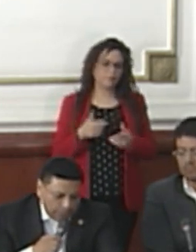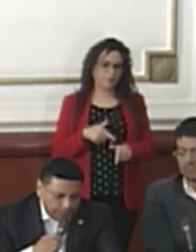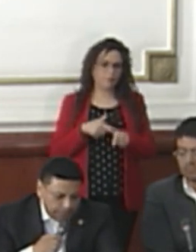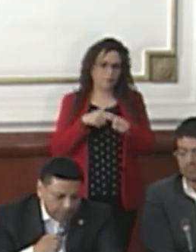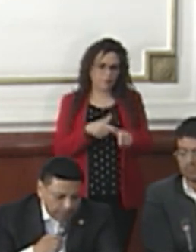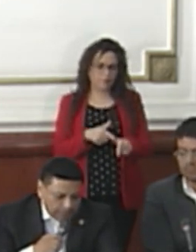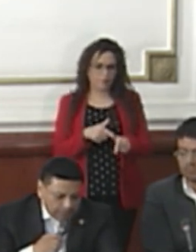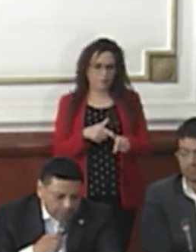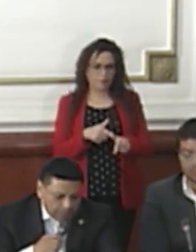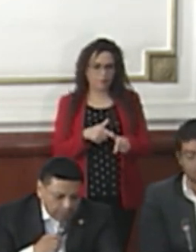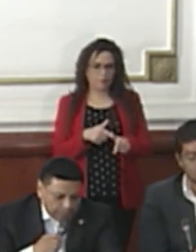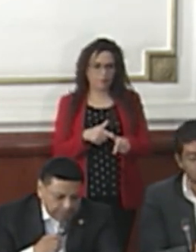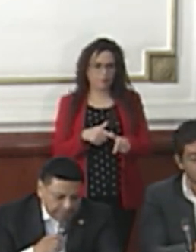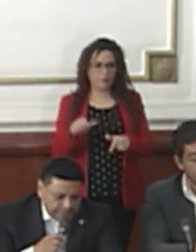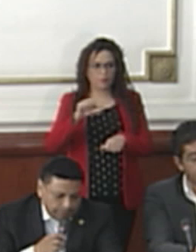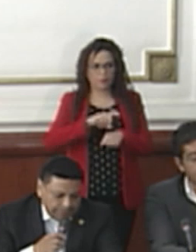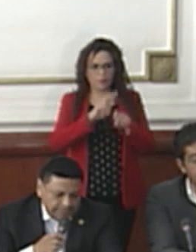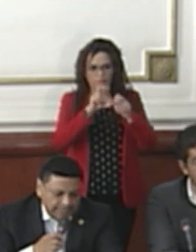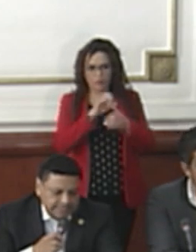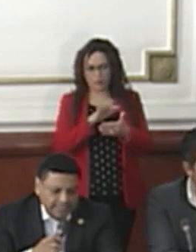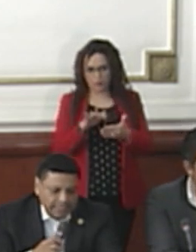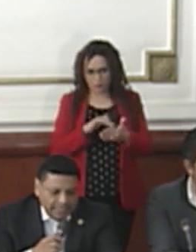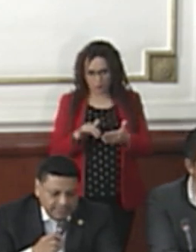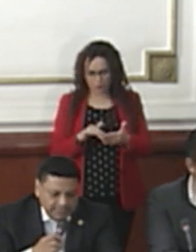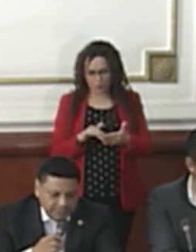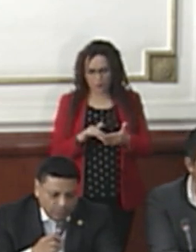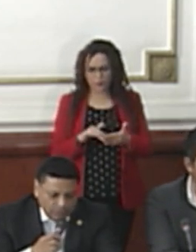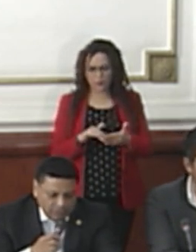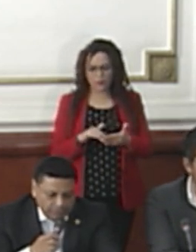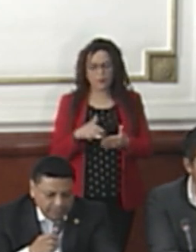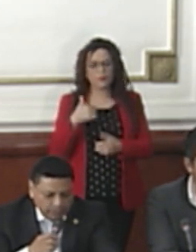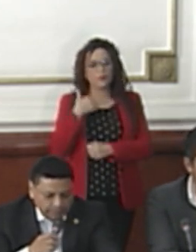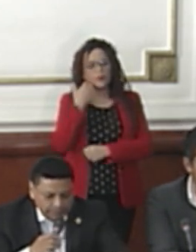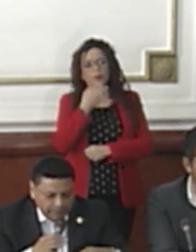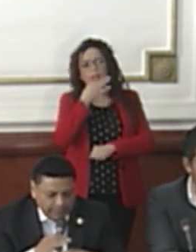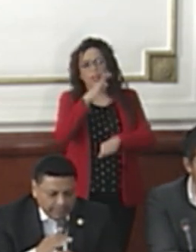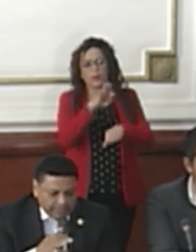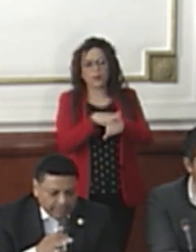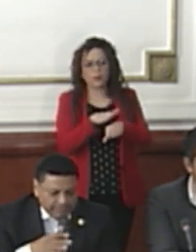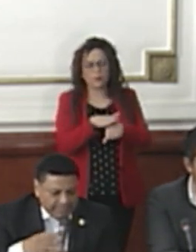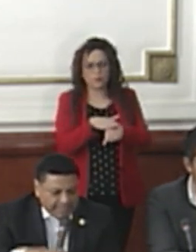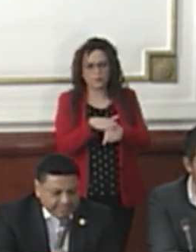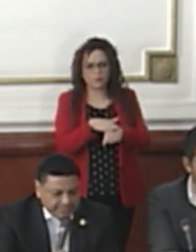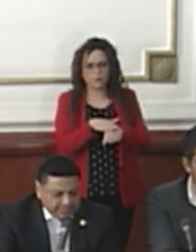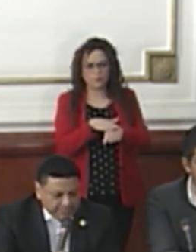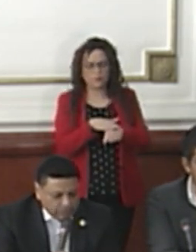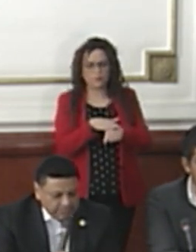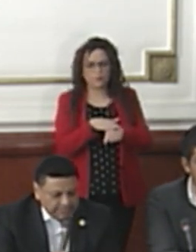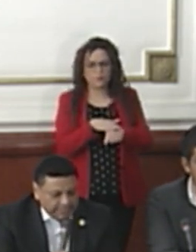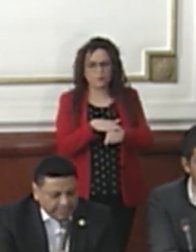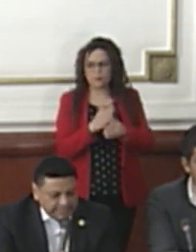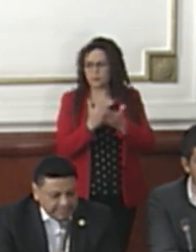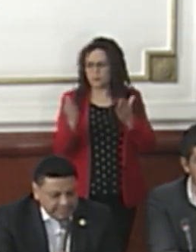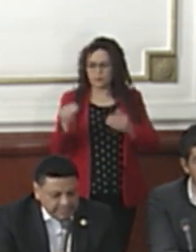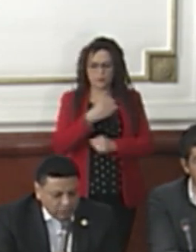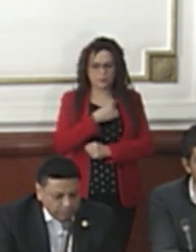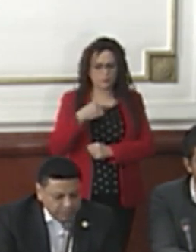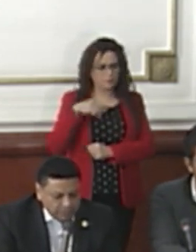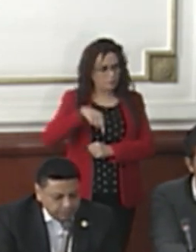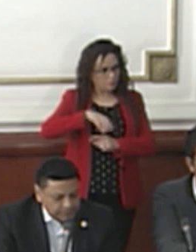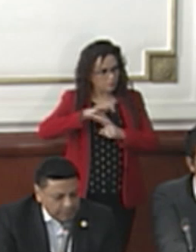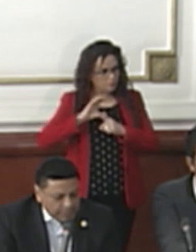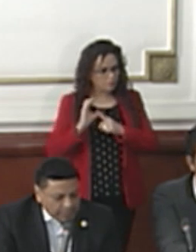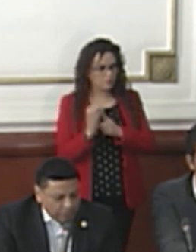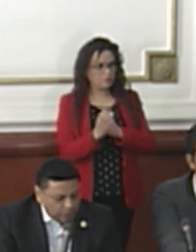lectura, y bueno, pues esta presidencia hace de su conocimiento de las y los integrantes de esta